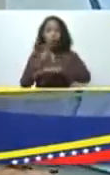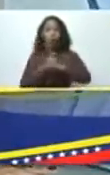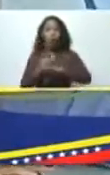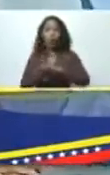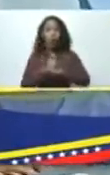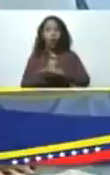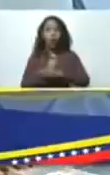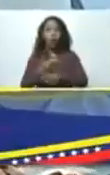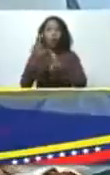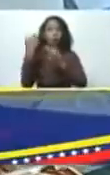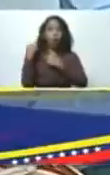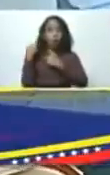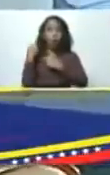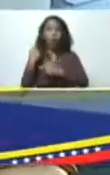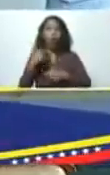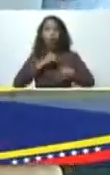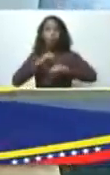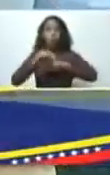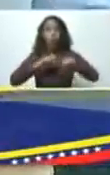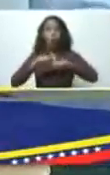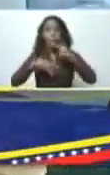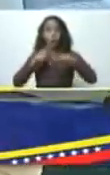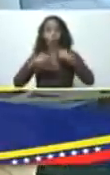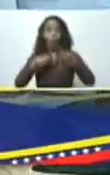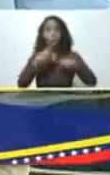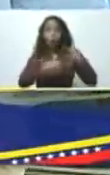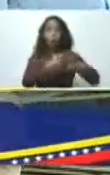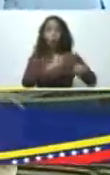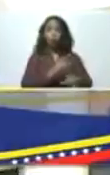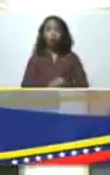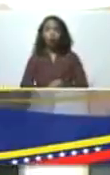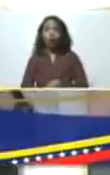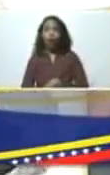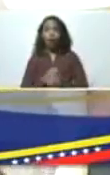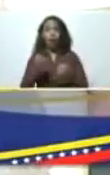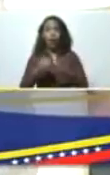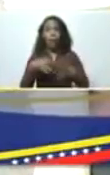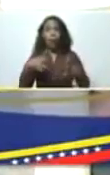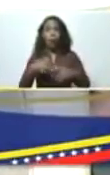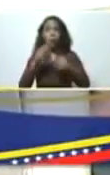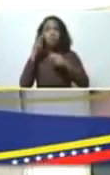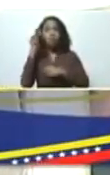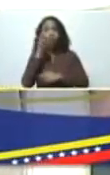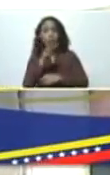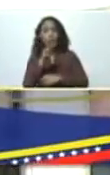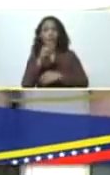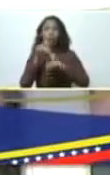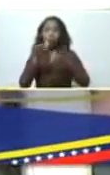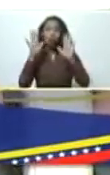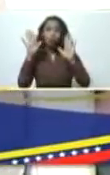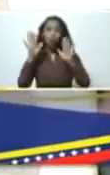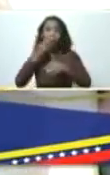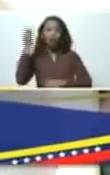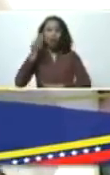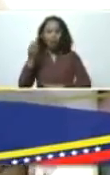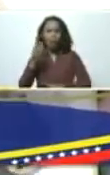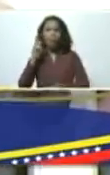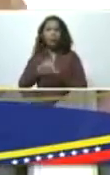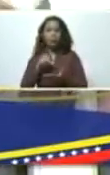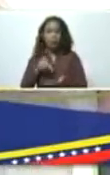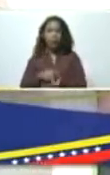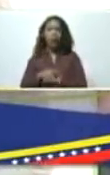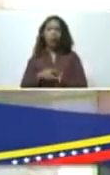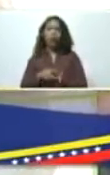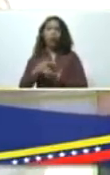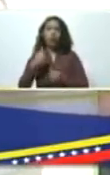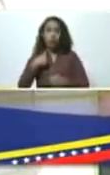manera responsable es dinamizar la política de la producción en el campo, viéndonos, por supuesto, con los verdaderos protagonistas que son, y